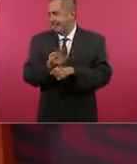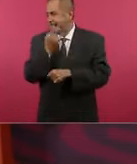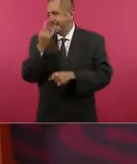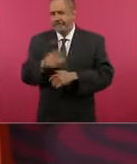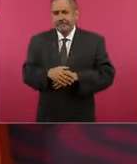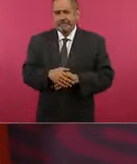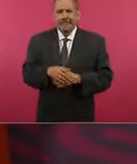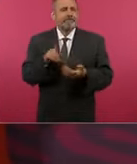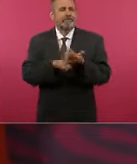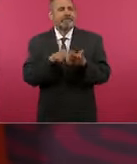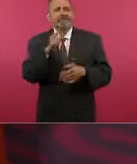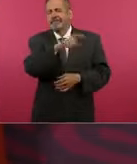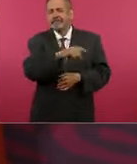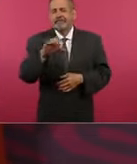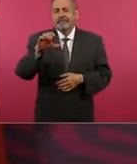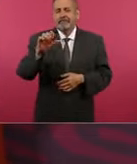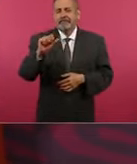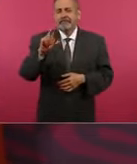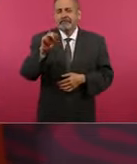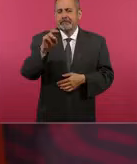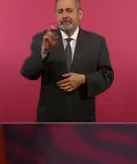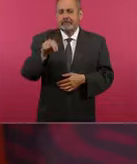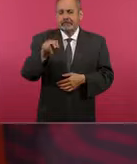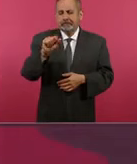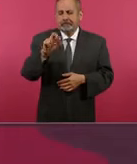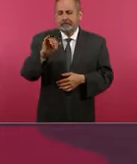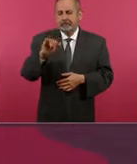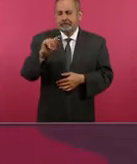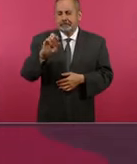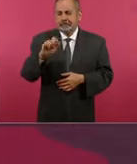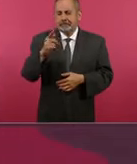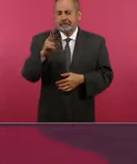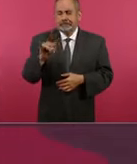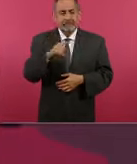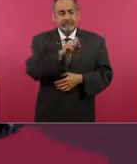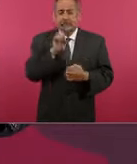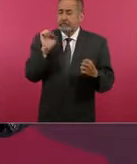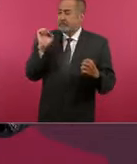como Carmen Aristegui, por ejemplo. ¿Cómo engañó